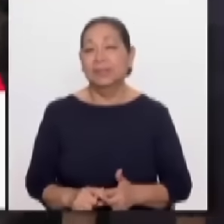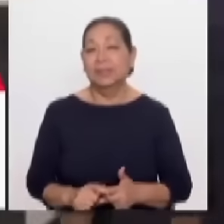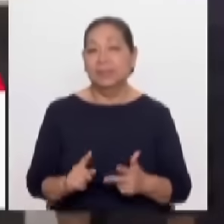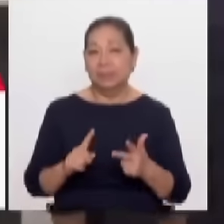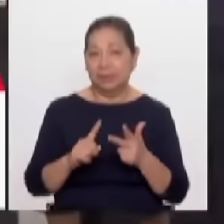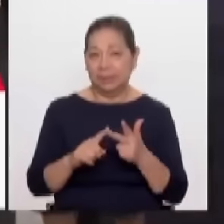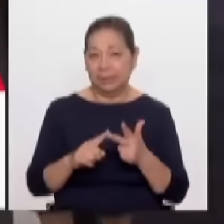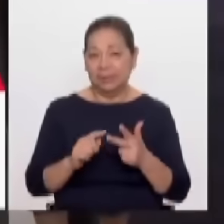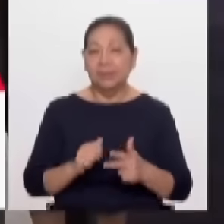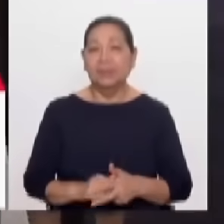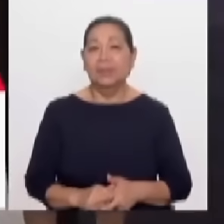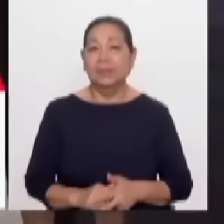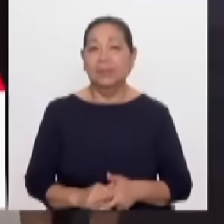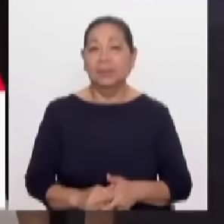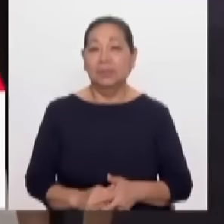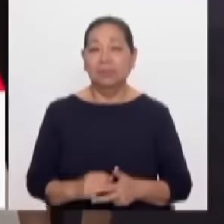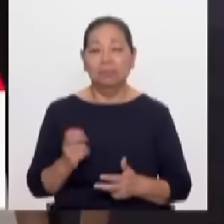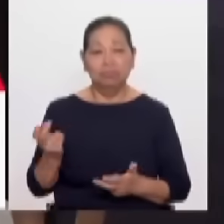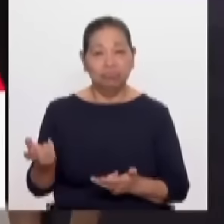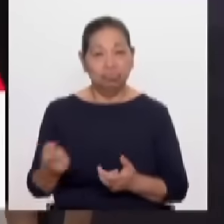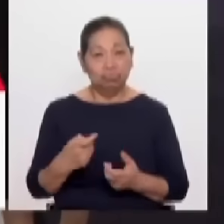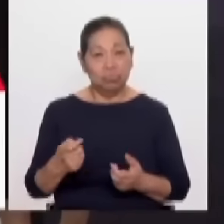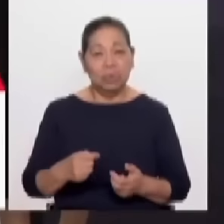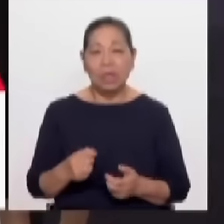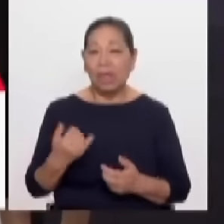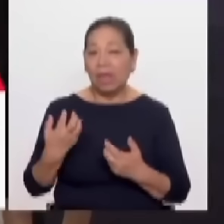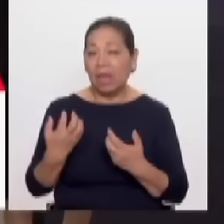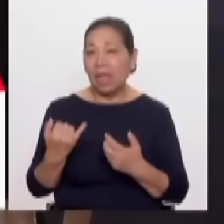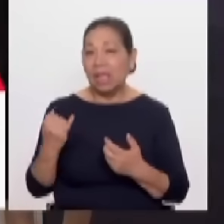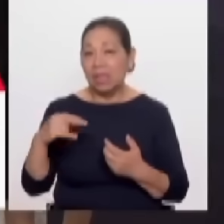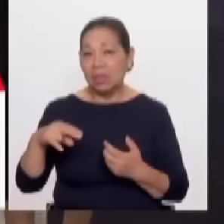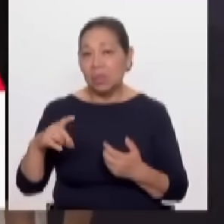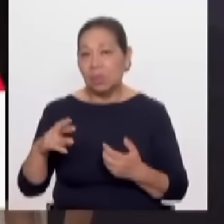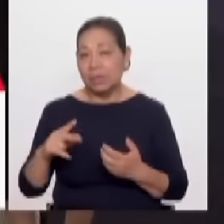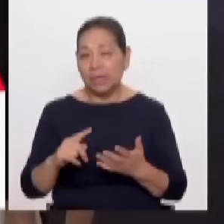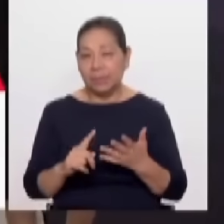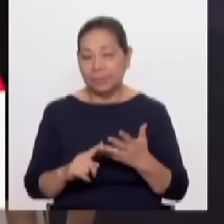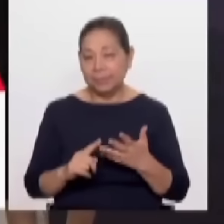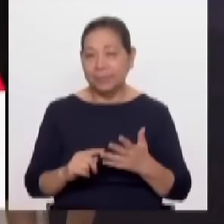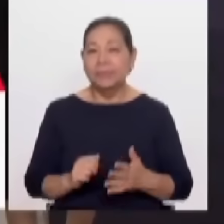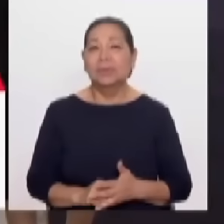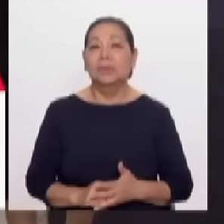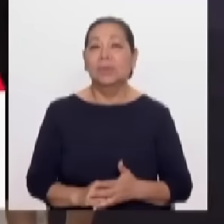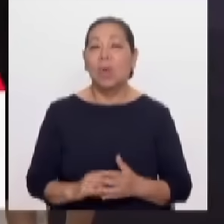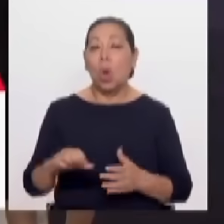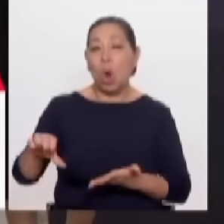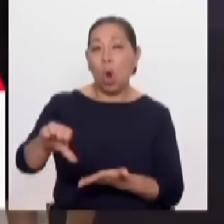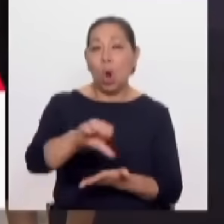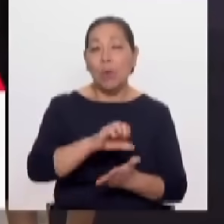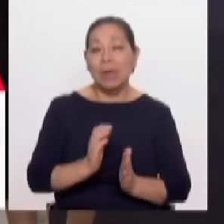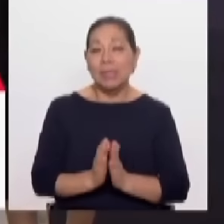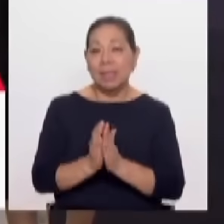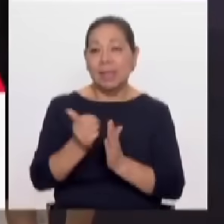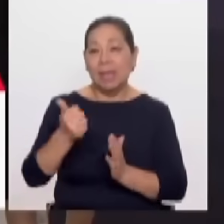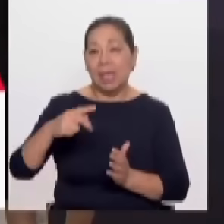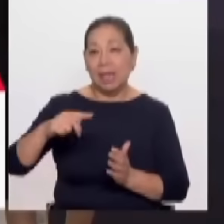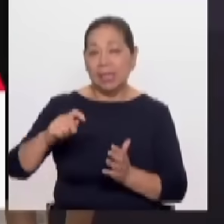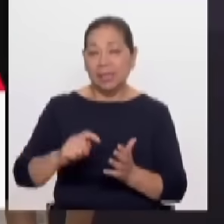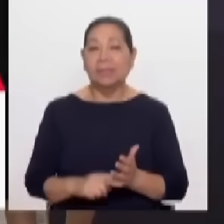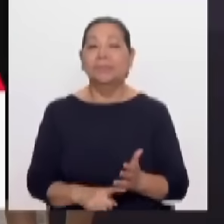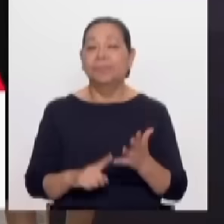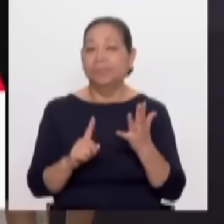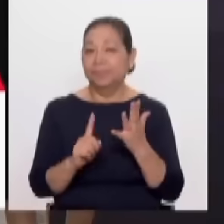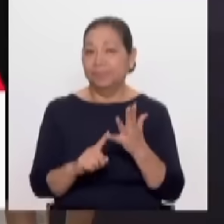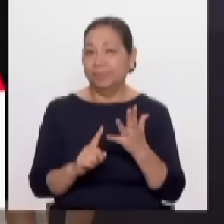la Estación Coletora Industrial, la Estación Óvalo Santa Anita y